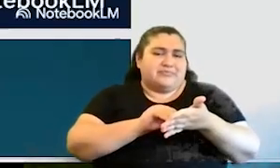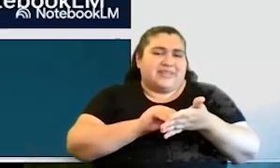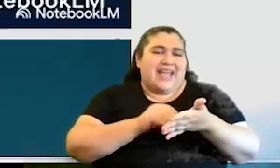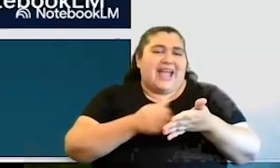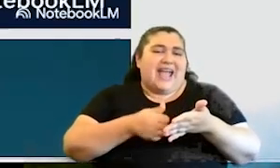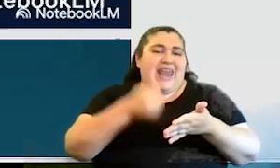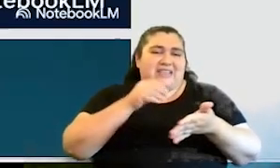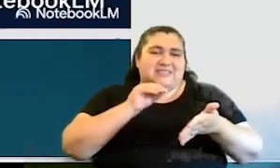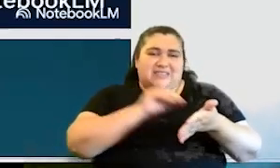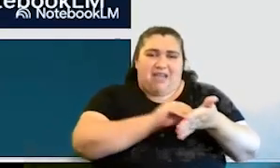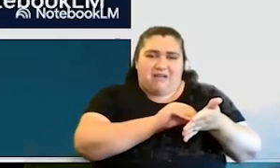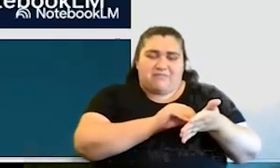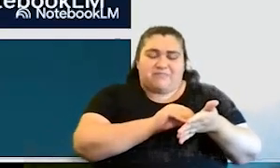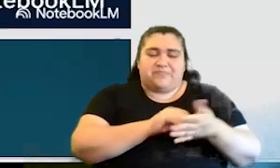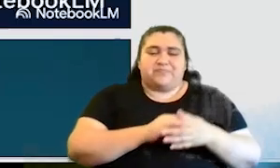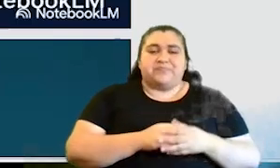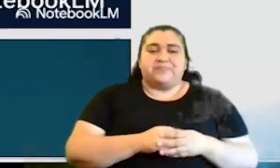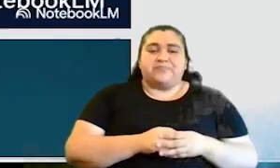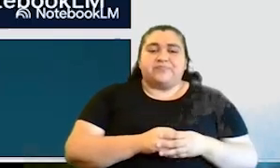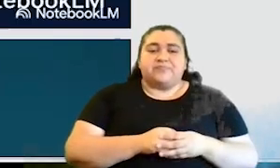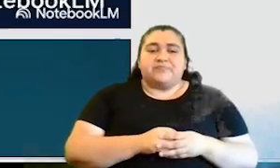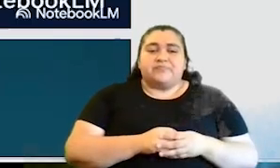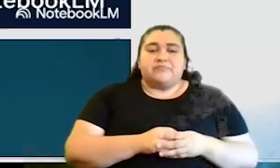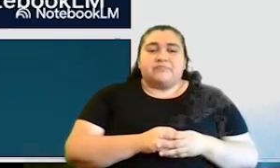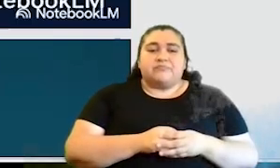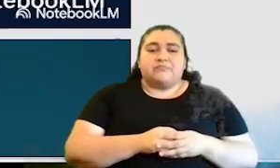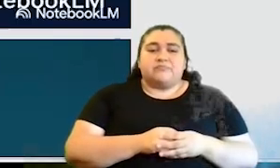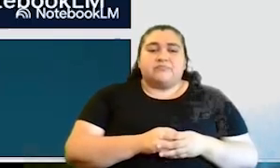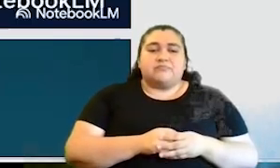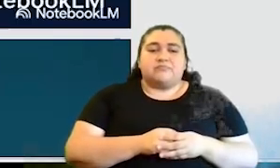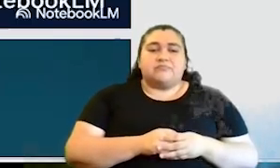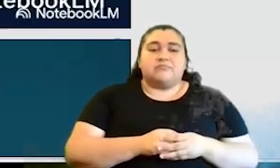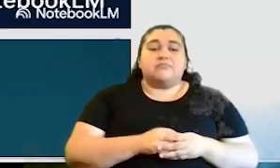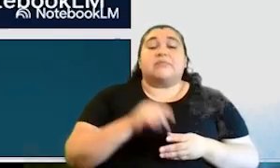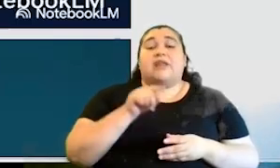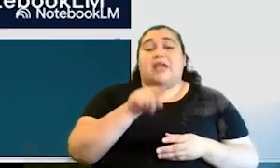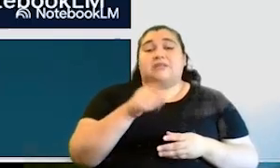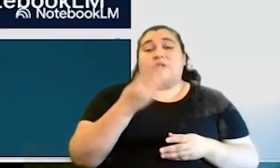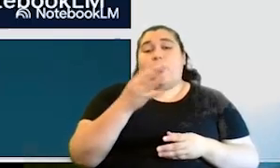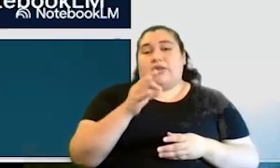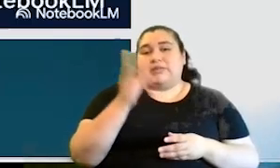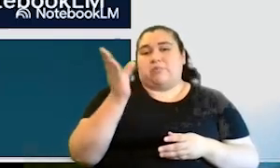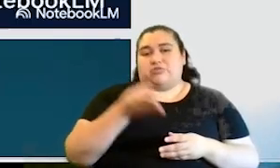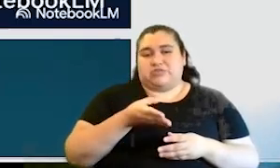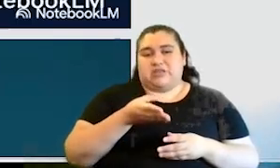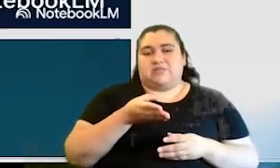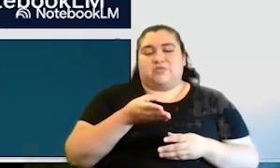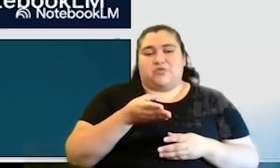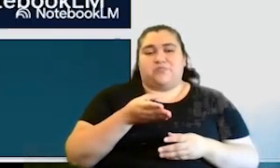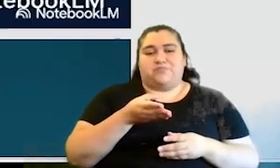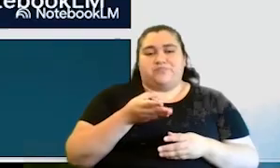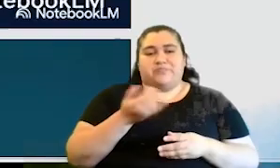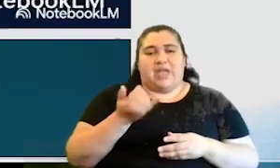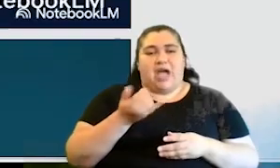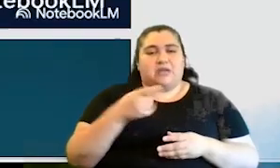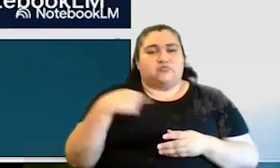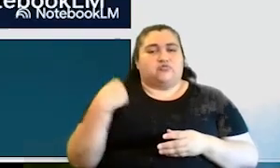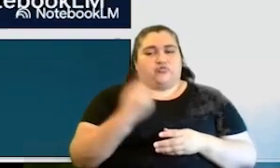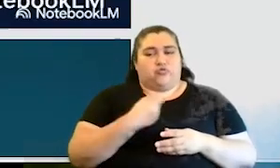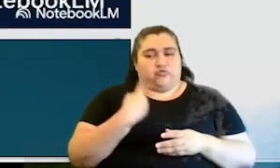impuesto. En estos casos también tenemos un 40% de lo que